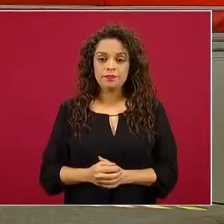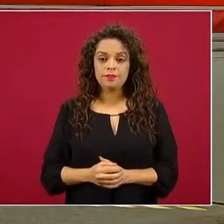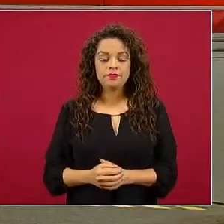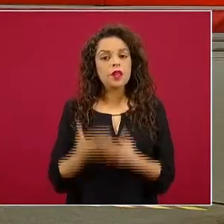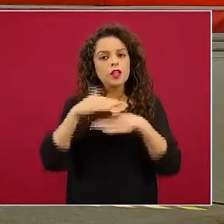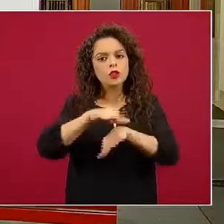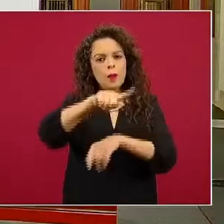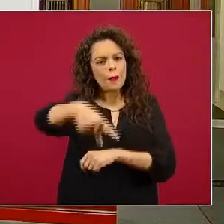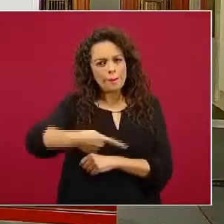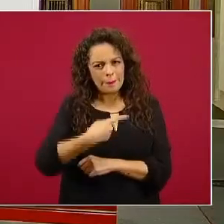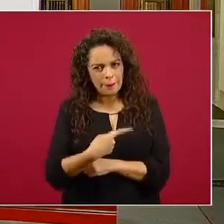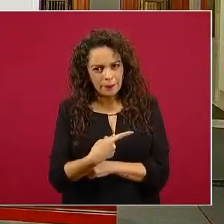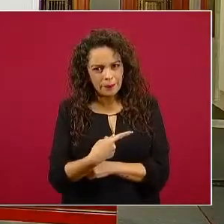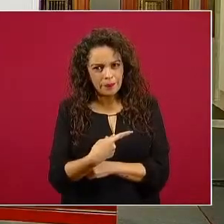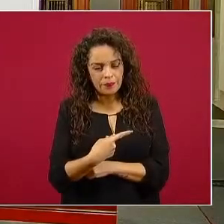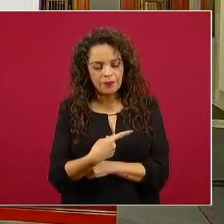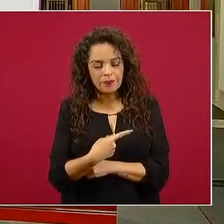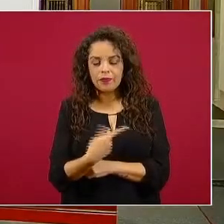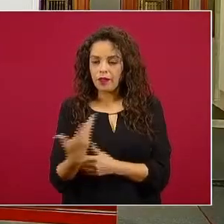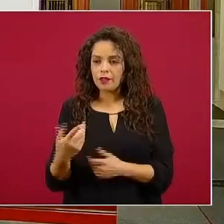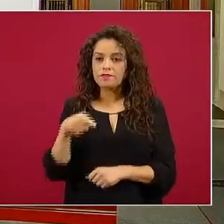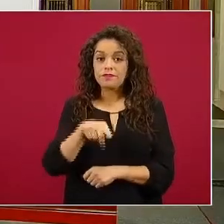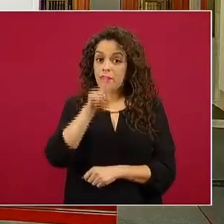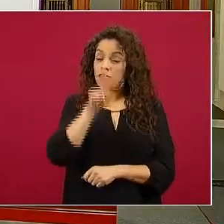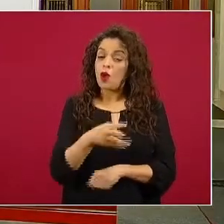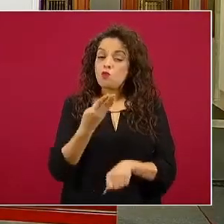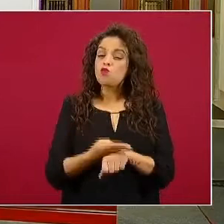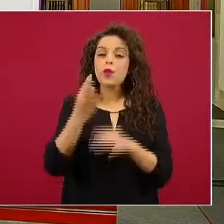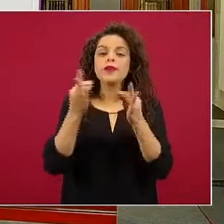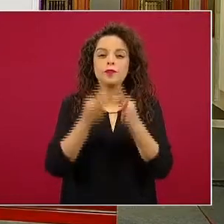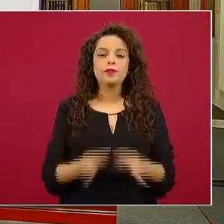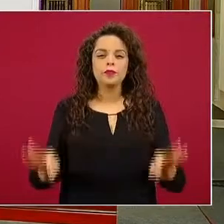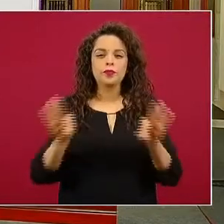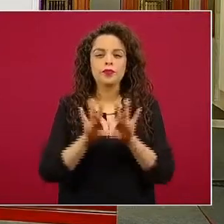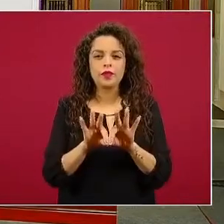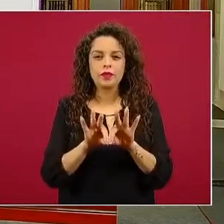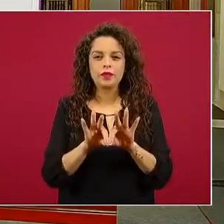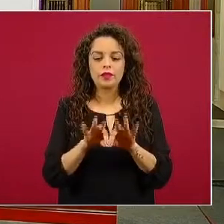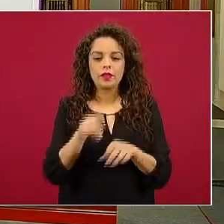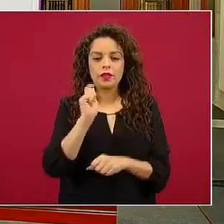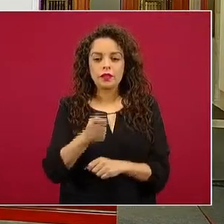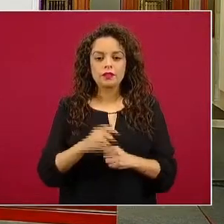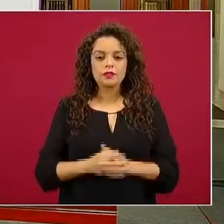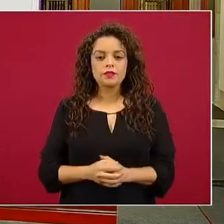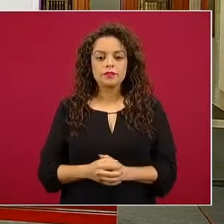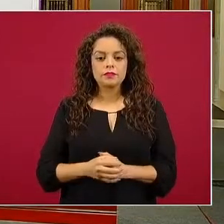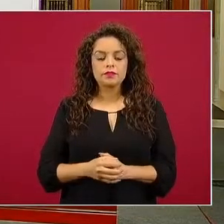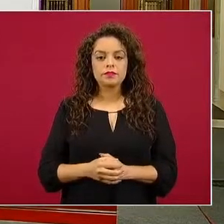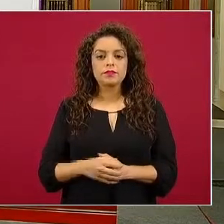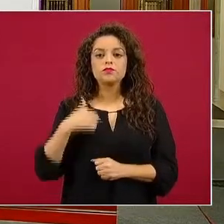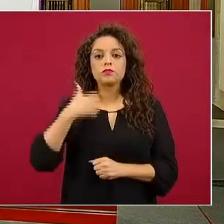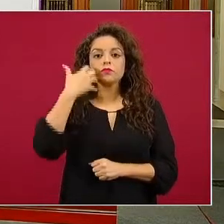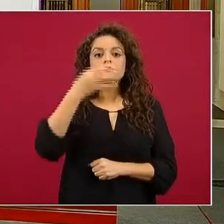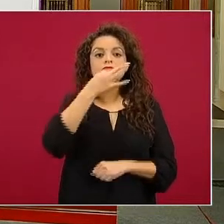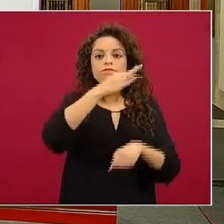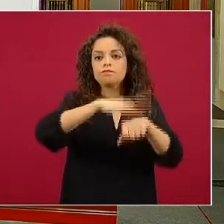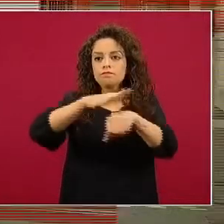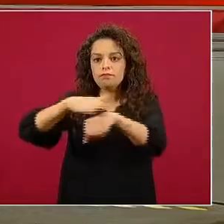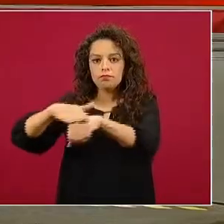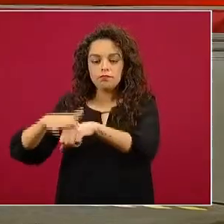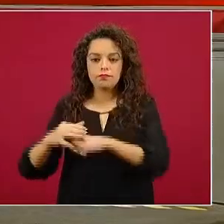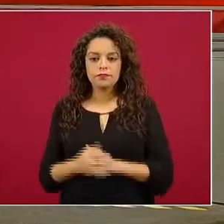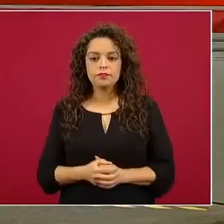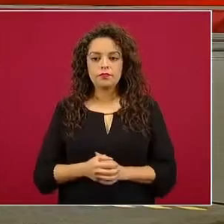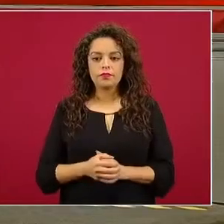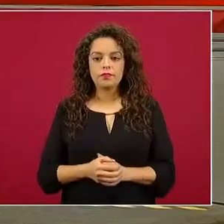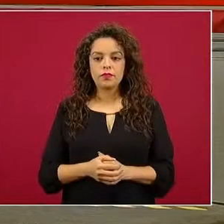pregunta, aquí es muy importante destacar una serie de mensajes que me gustaría decir. La cancelación no